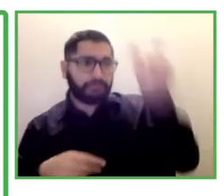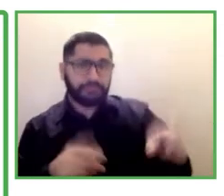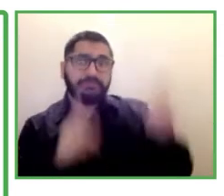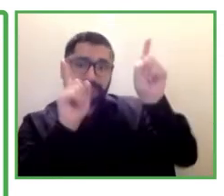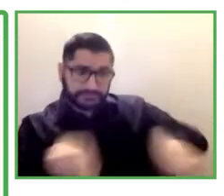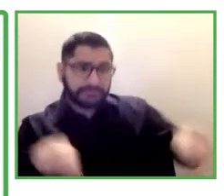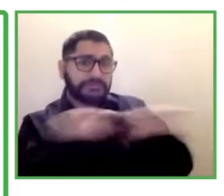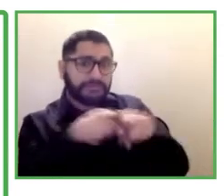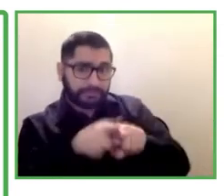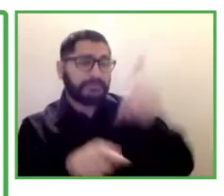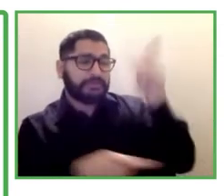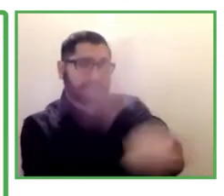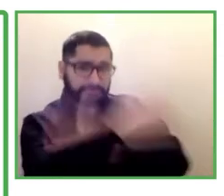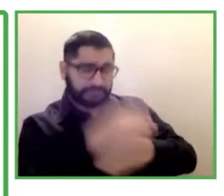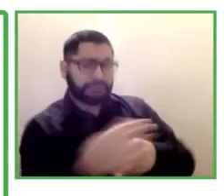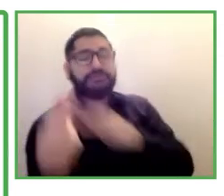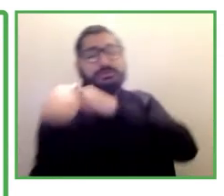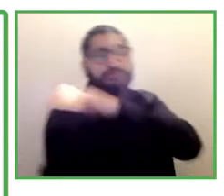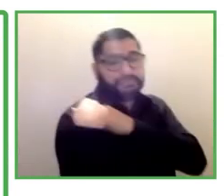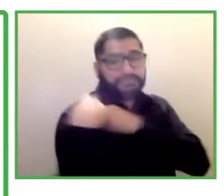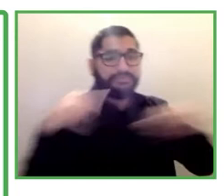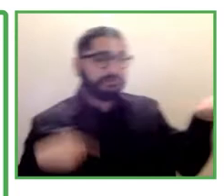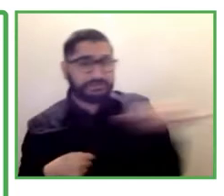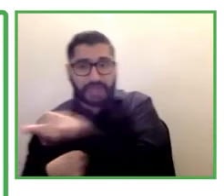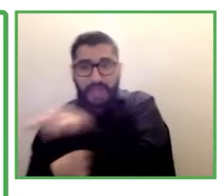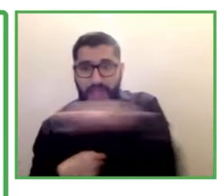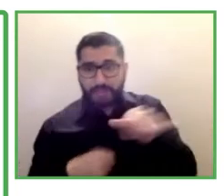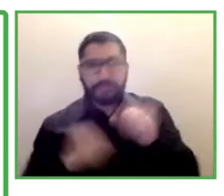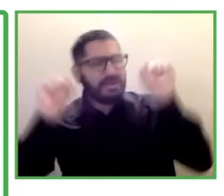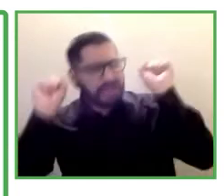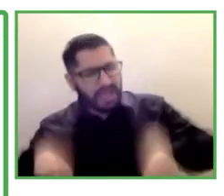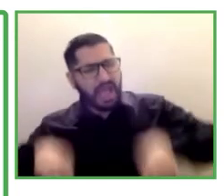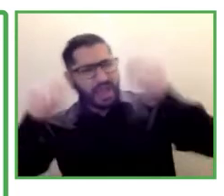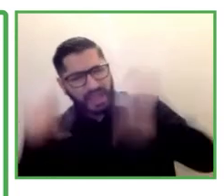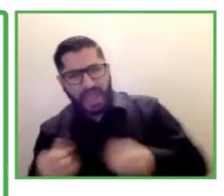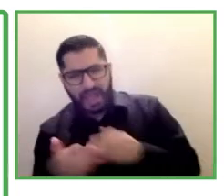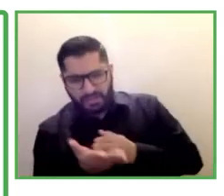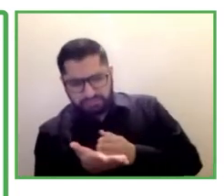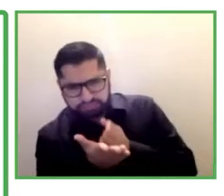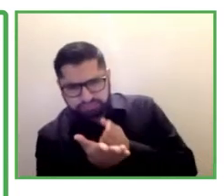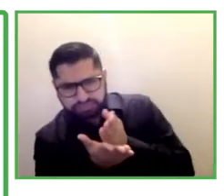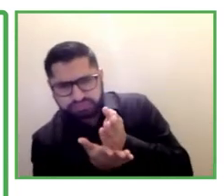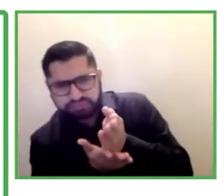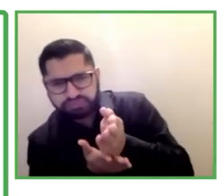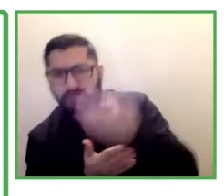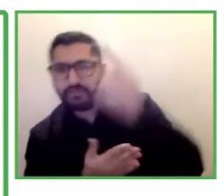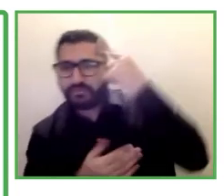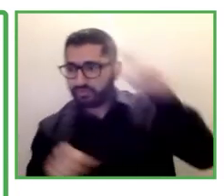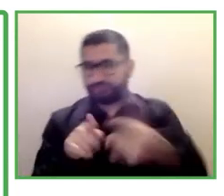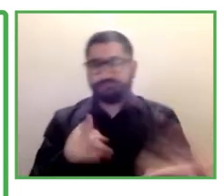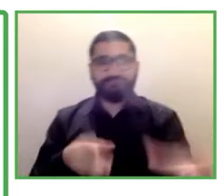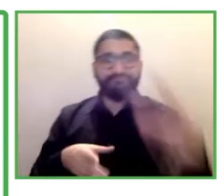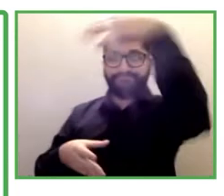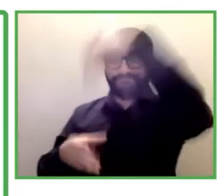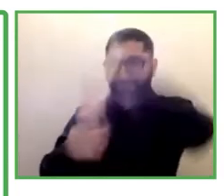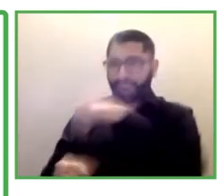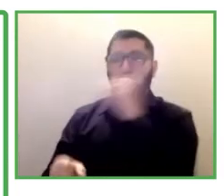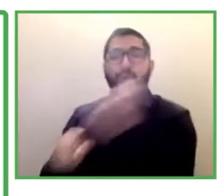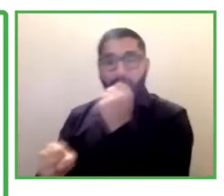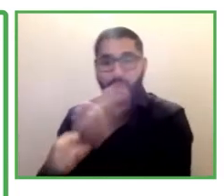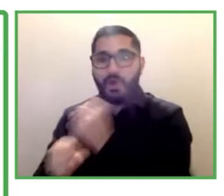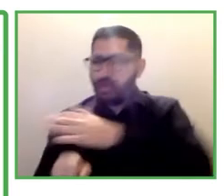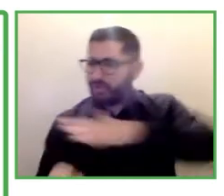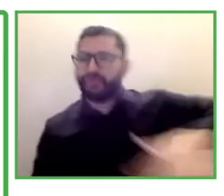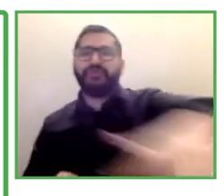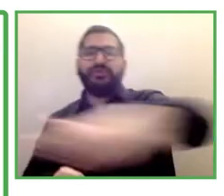el ambiente adecuado, con la accesibilidad adecuada, con la preparación adecuada, también se puede tener la fuerza laboral. Y les puedo